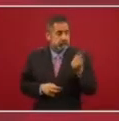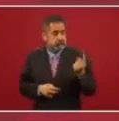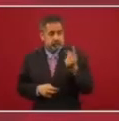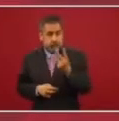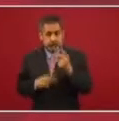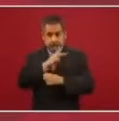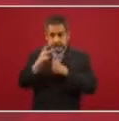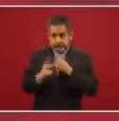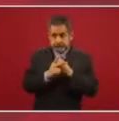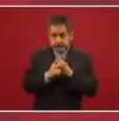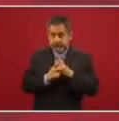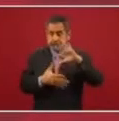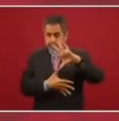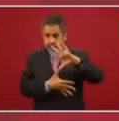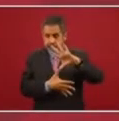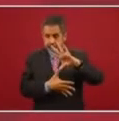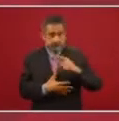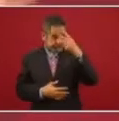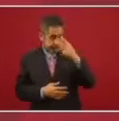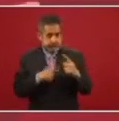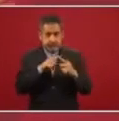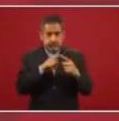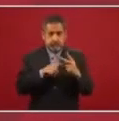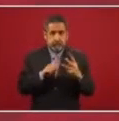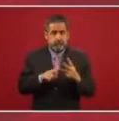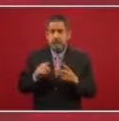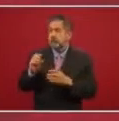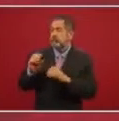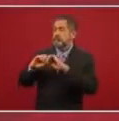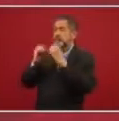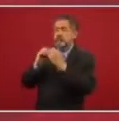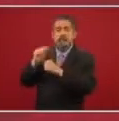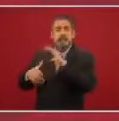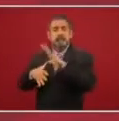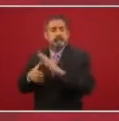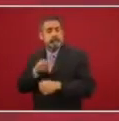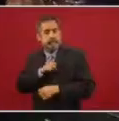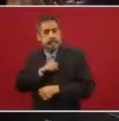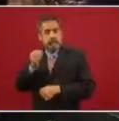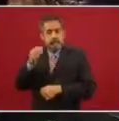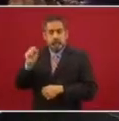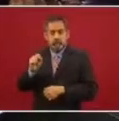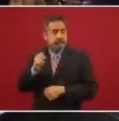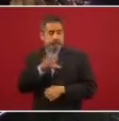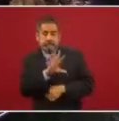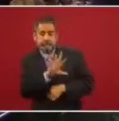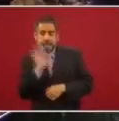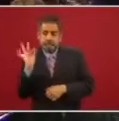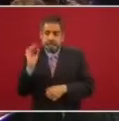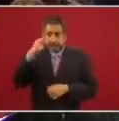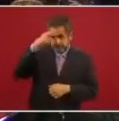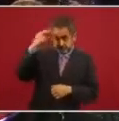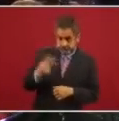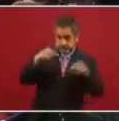de la región de américa que la organización panamericana de la salud/organización mundial de la salud ha elegido para